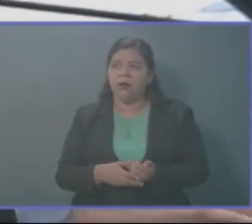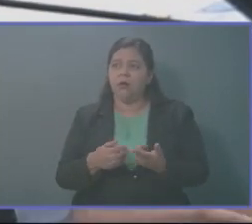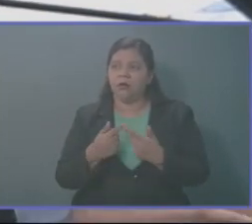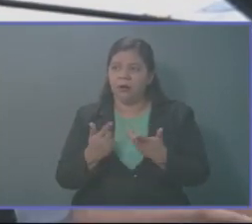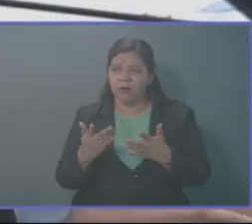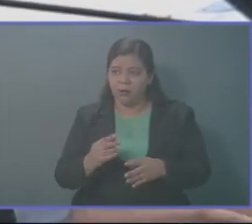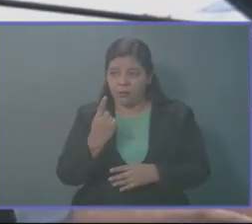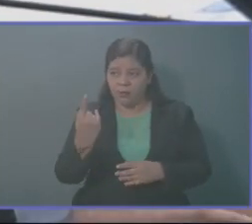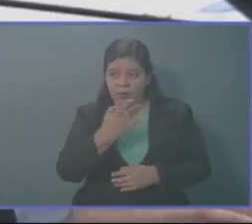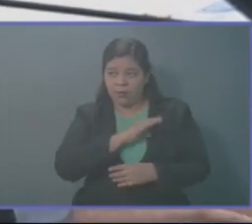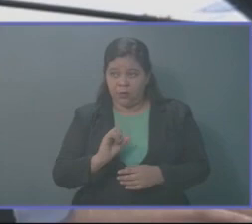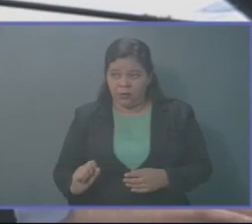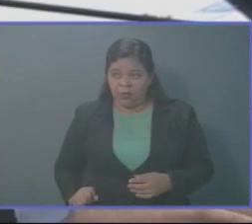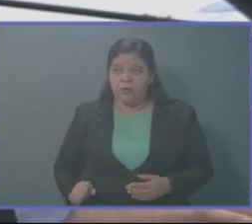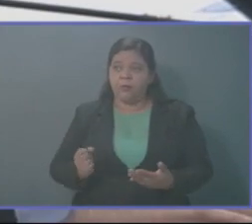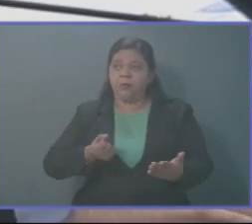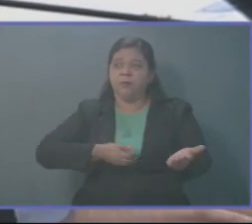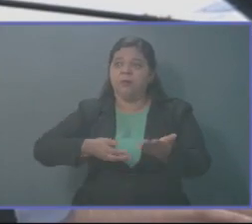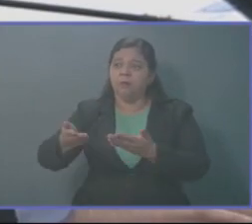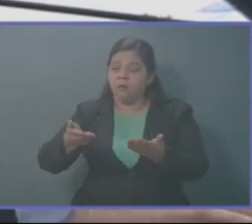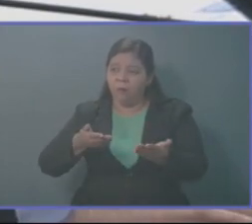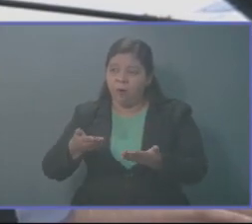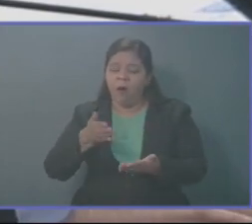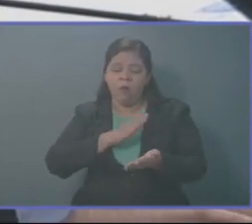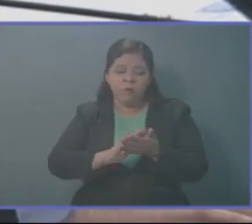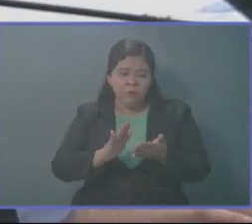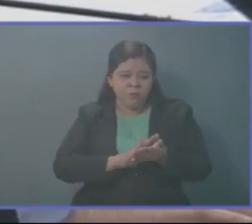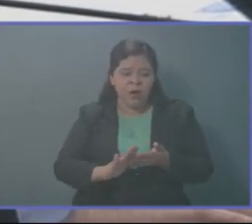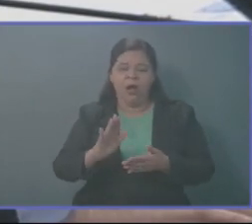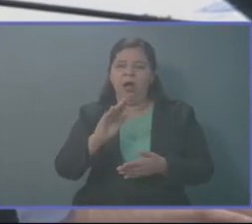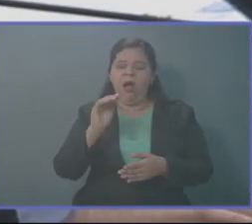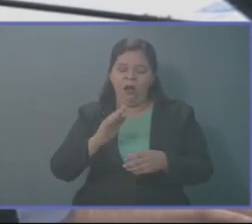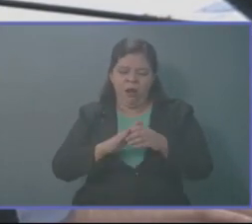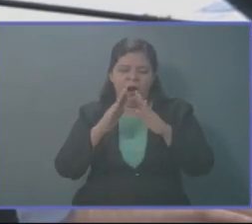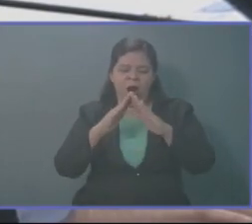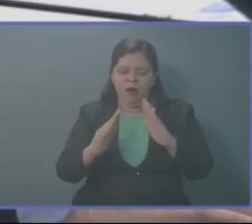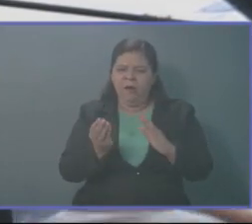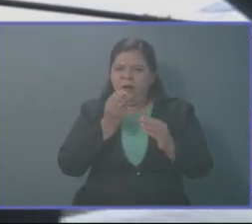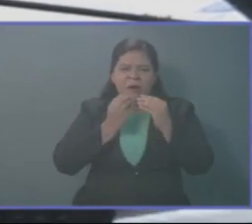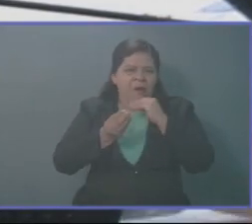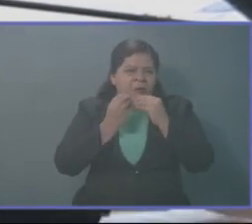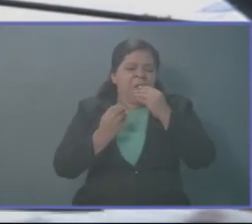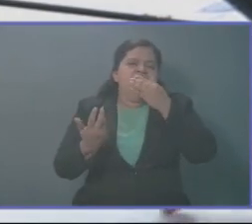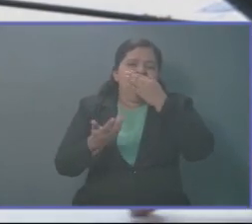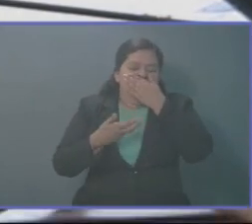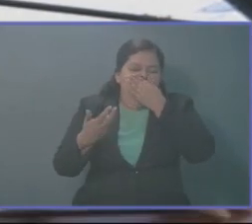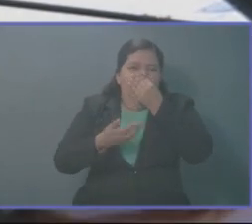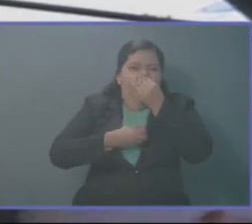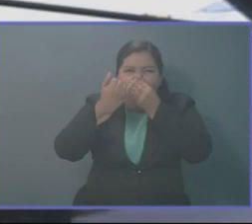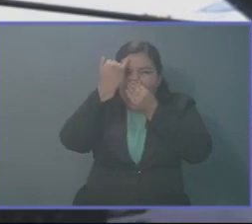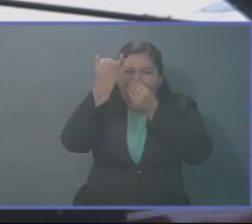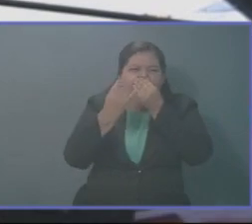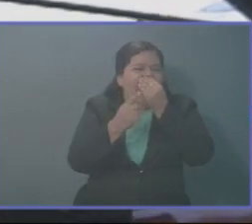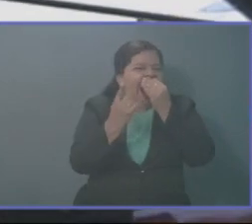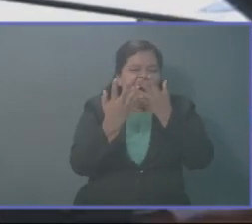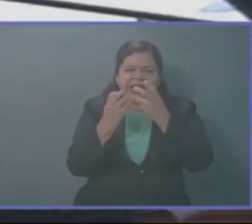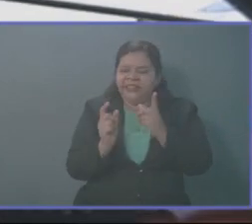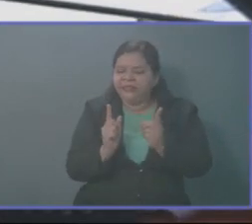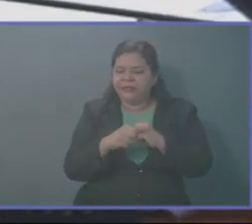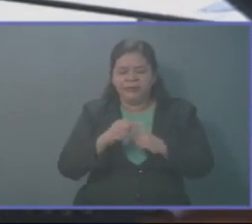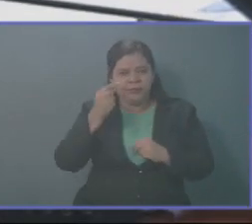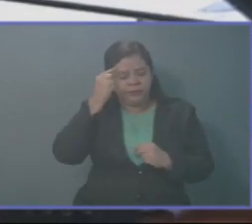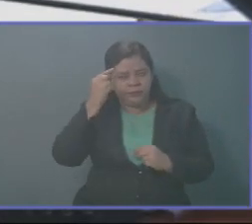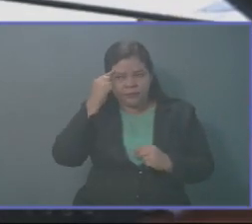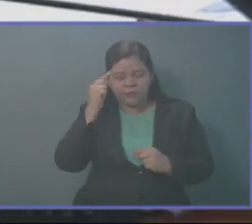los salvadoreños consumieron al estar en familia. Nosotros somos de la idea de no modificar el decreto pensando